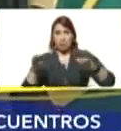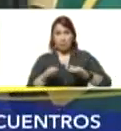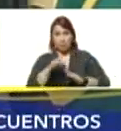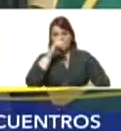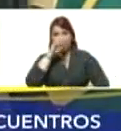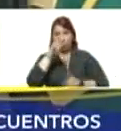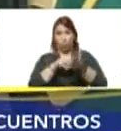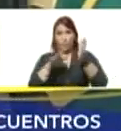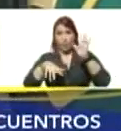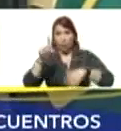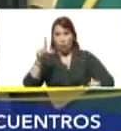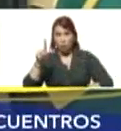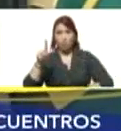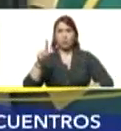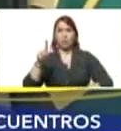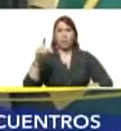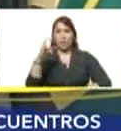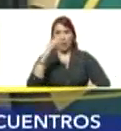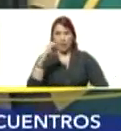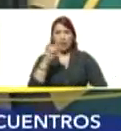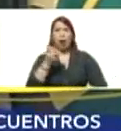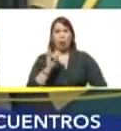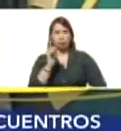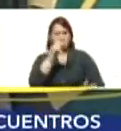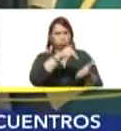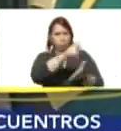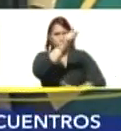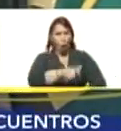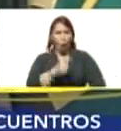en Caracas, ahí estaba Ralph.